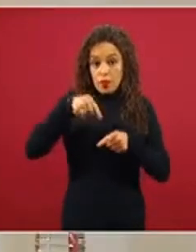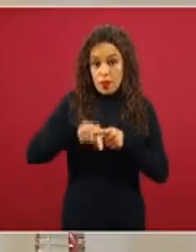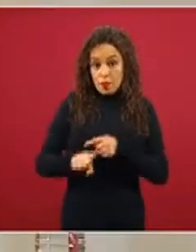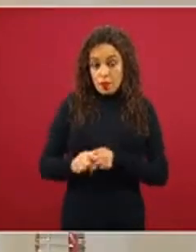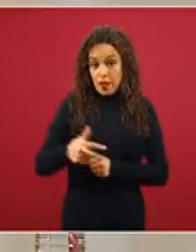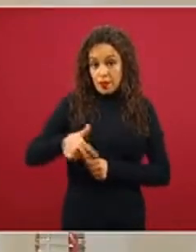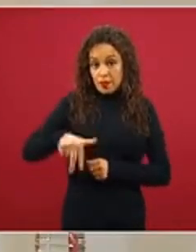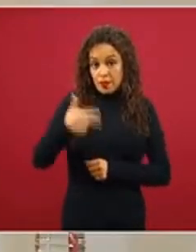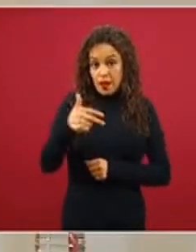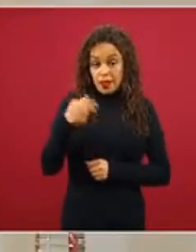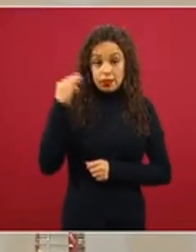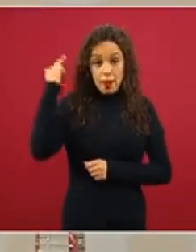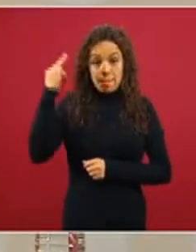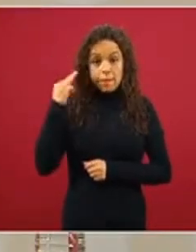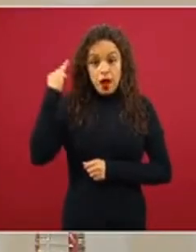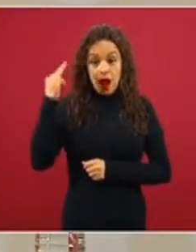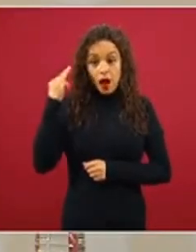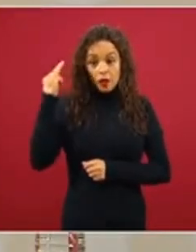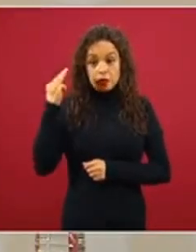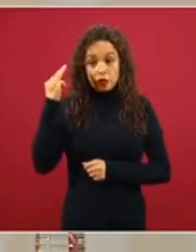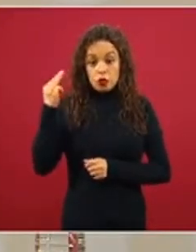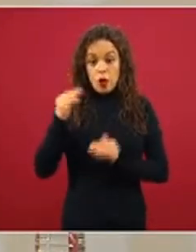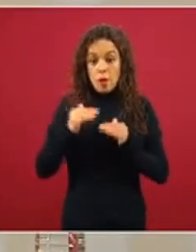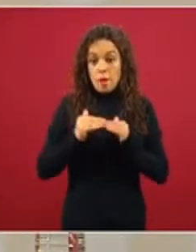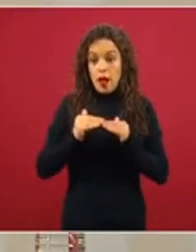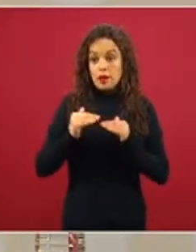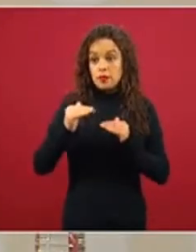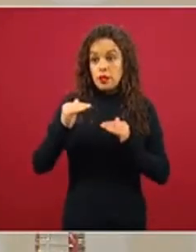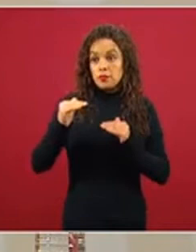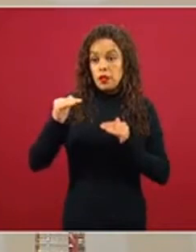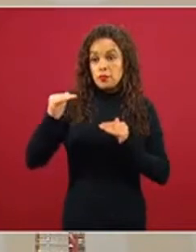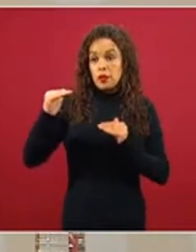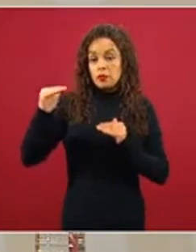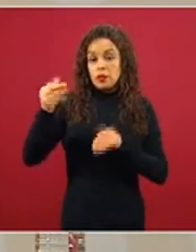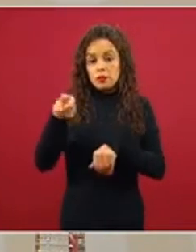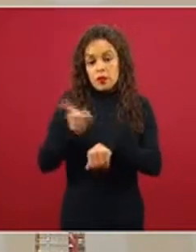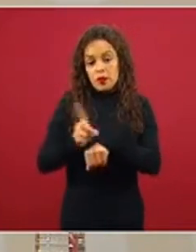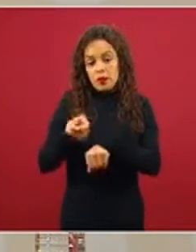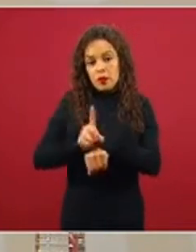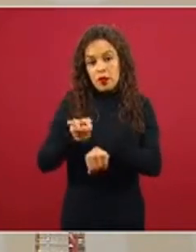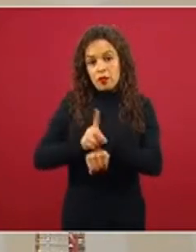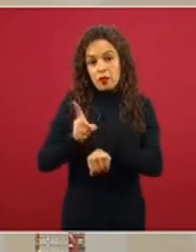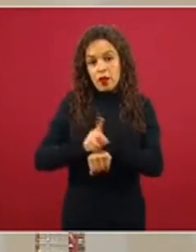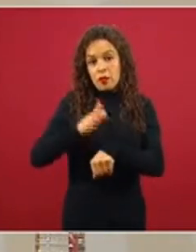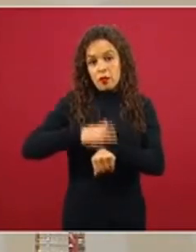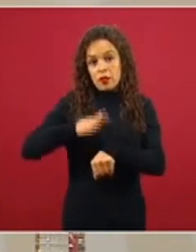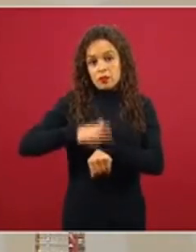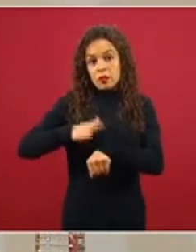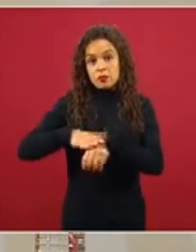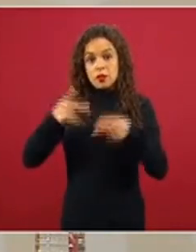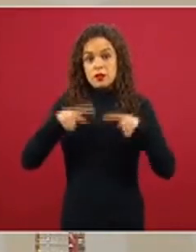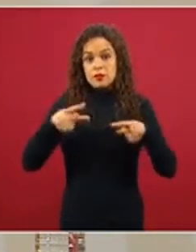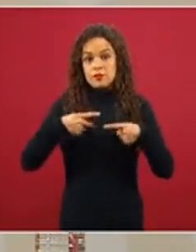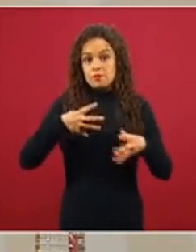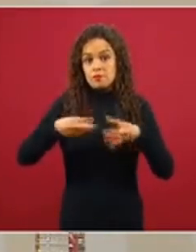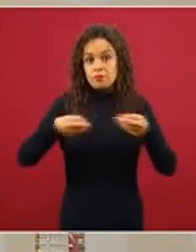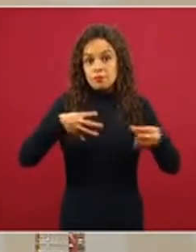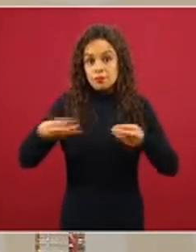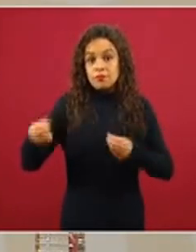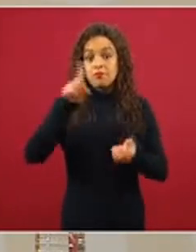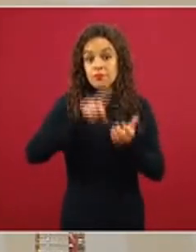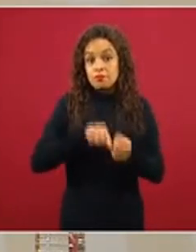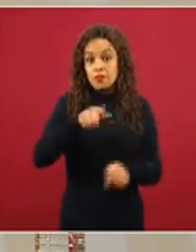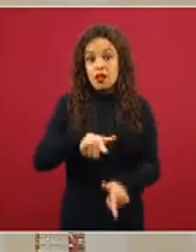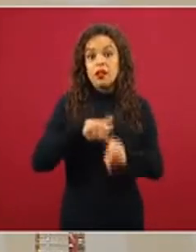de marzo, un aumento progresivo en el número de casos diarios. La epidemia se sigue acelerando, lo